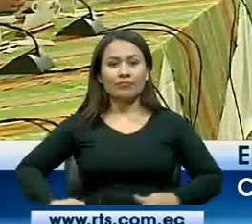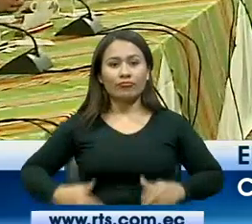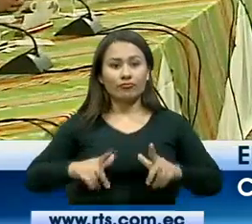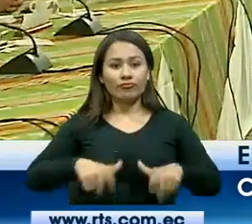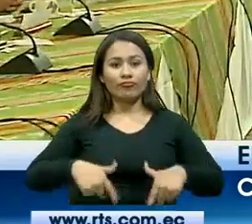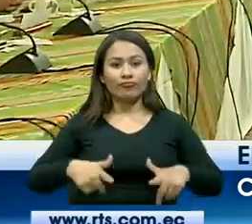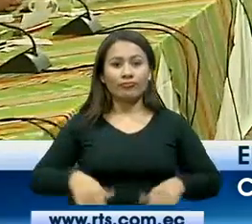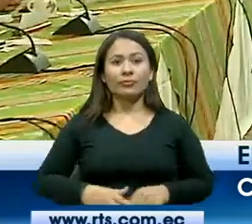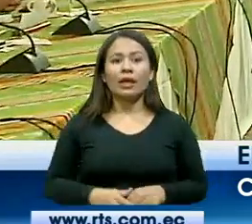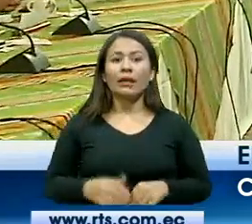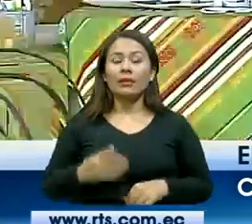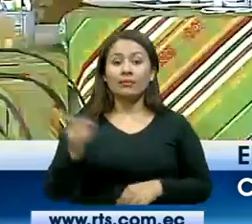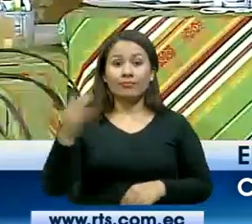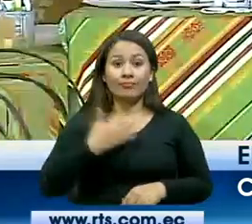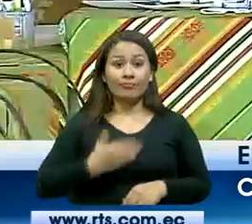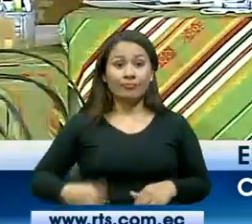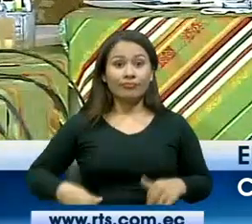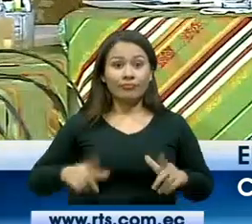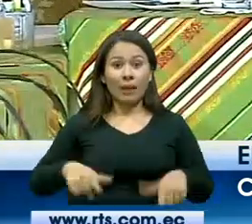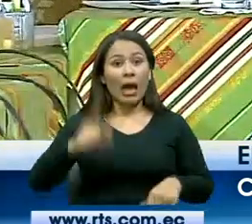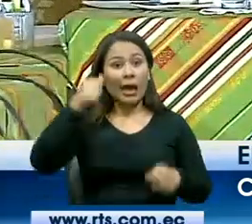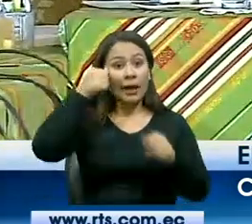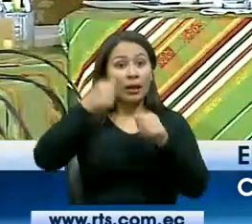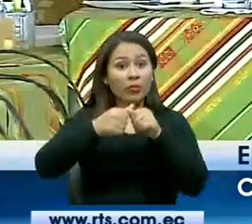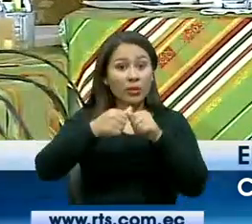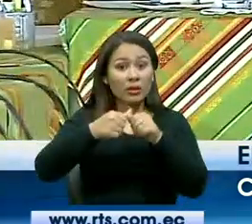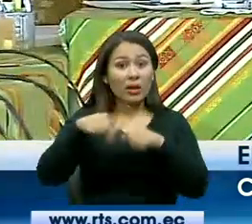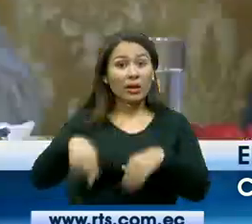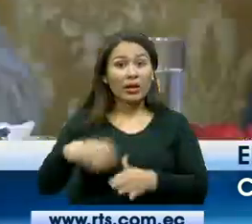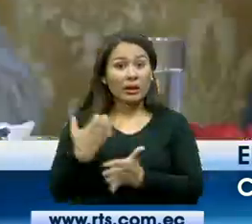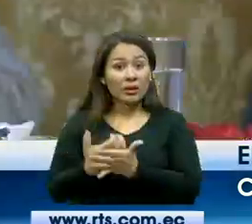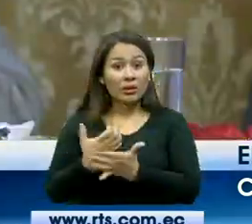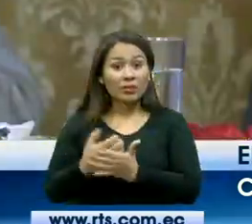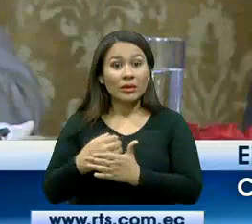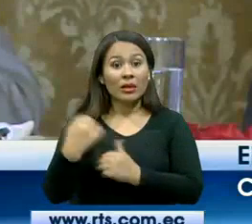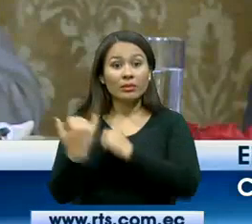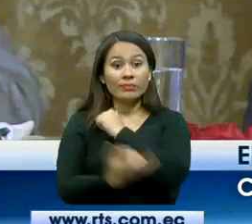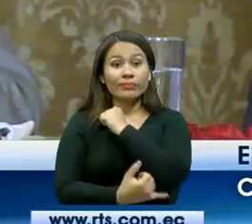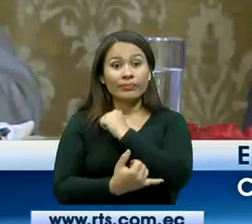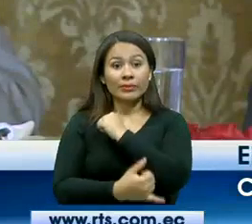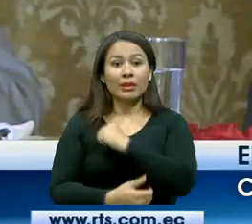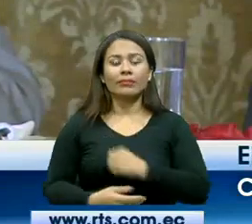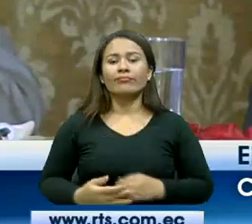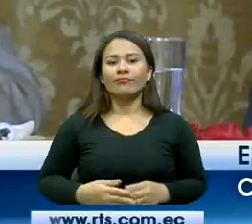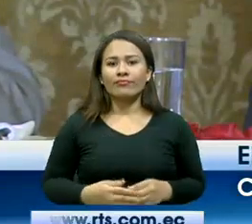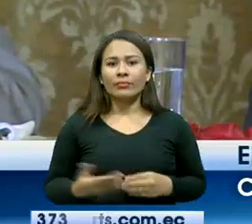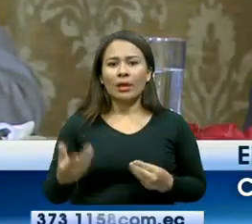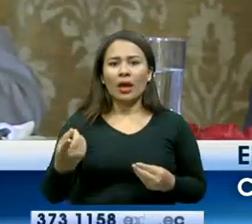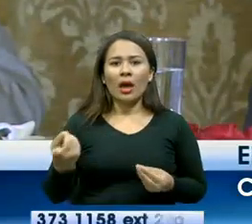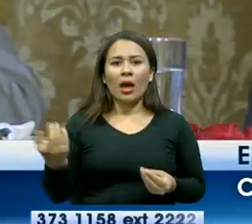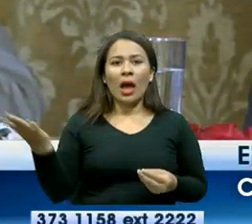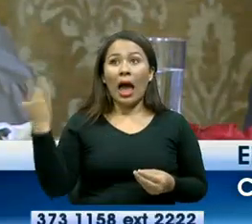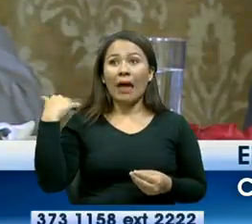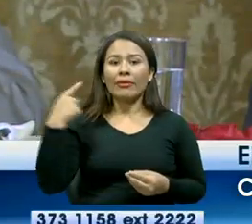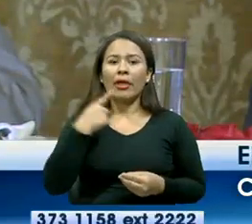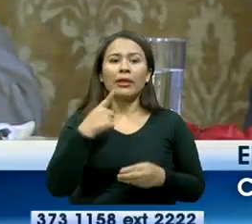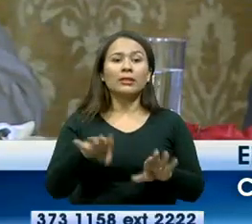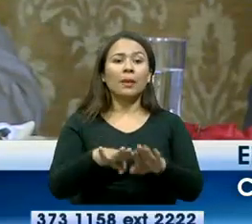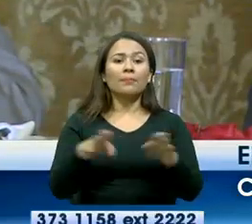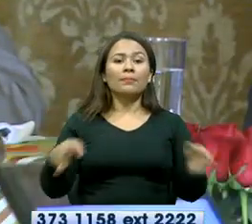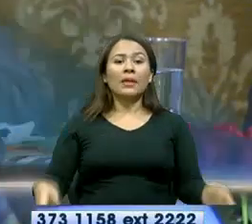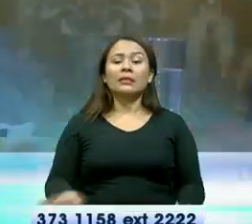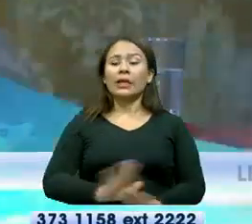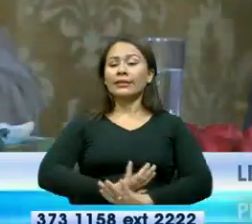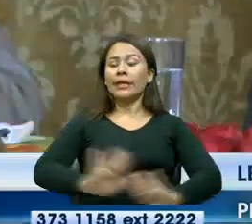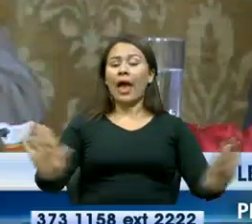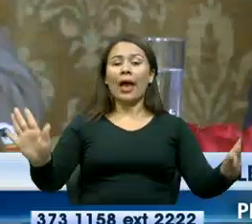Moreno recordó la situación económica que atraviesa el país. Ustedes entenderán que desde que nos dejaron la mesa servida,